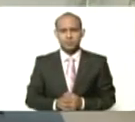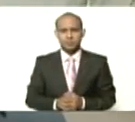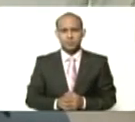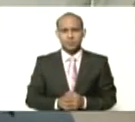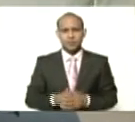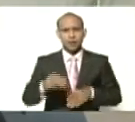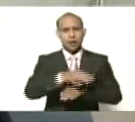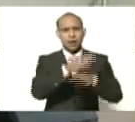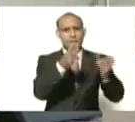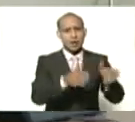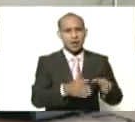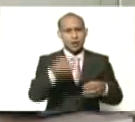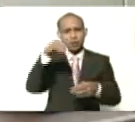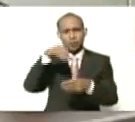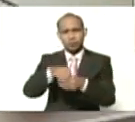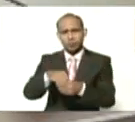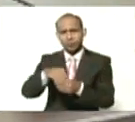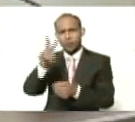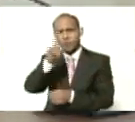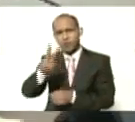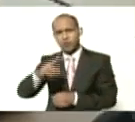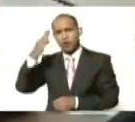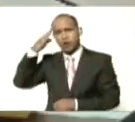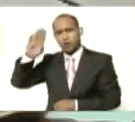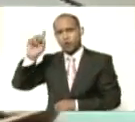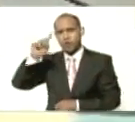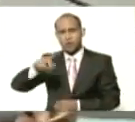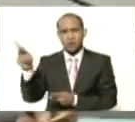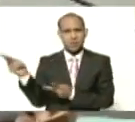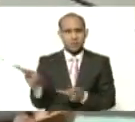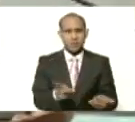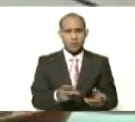y ministros venezolanos y cubanos, invitados.